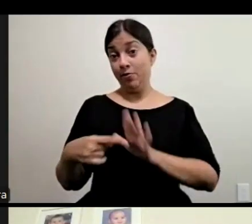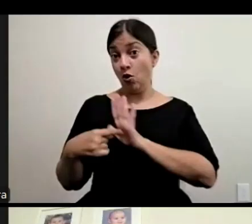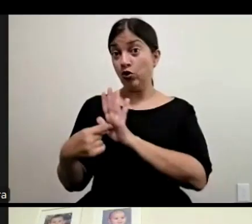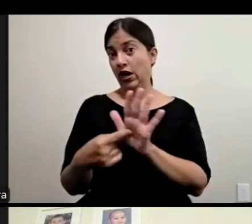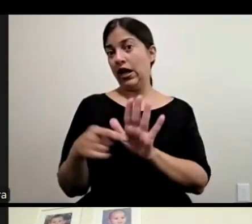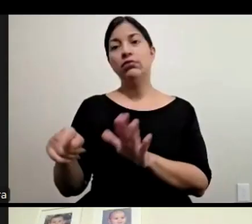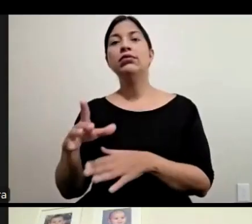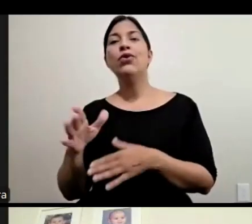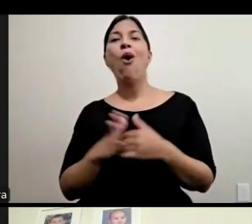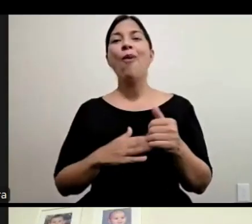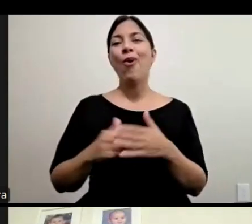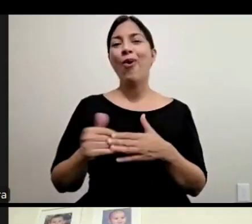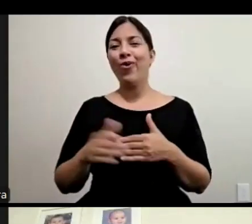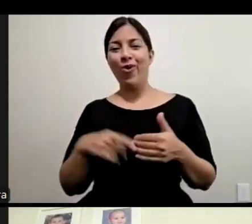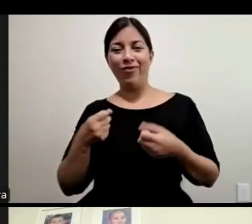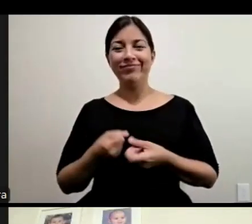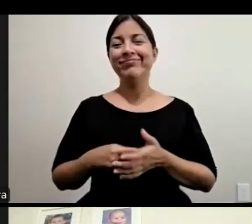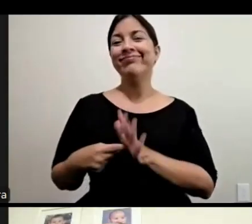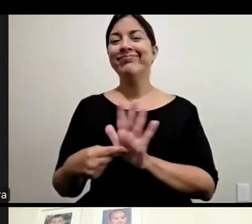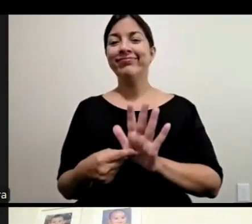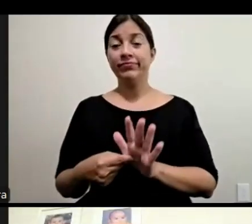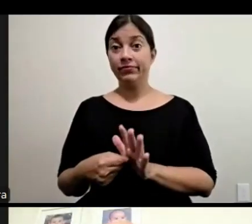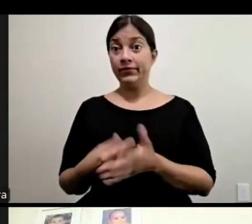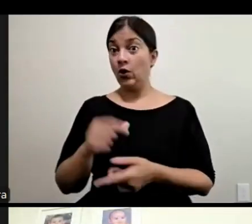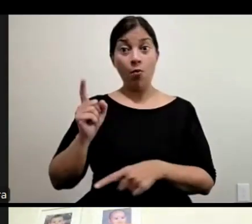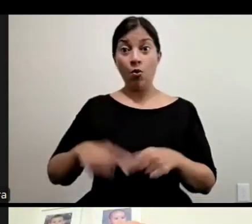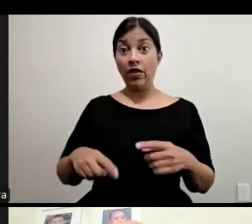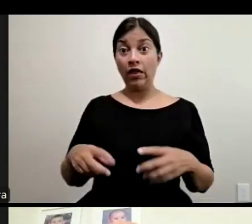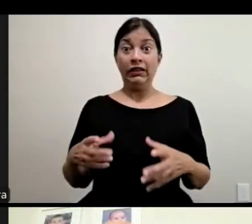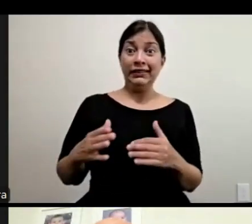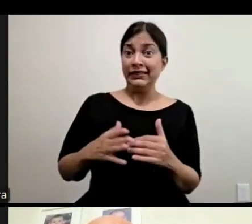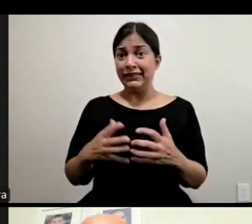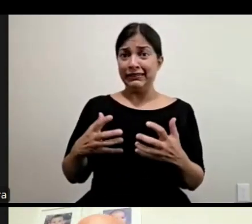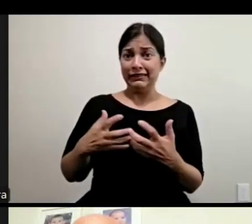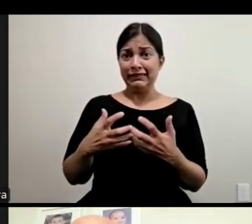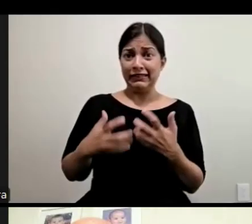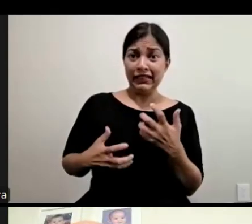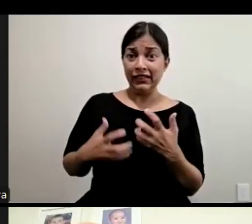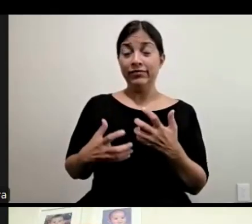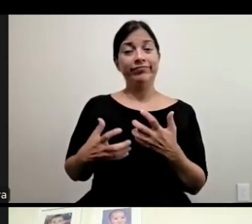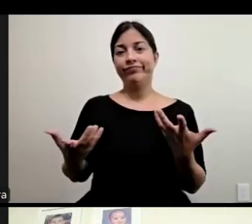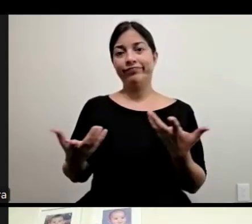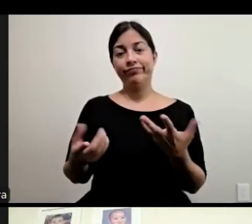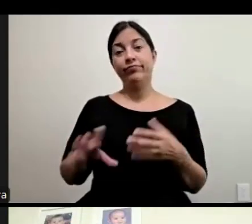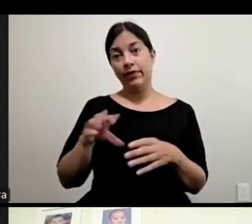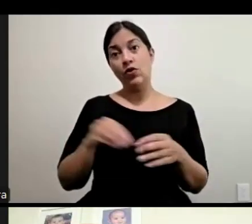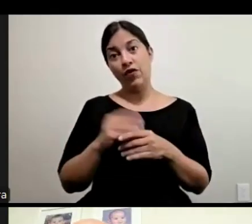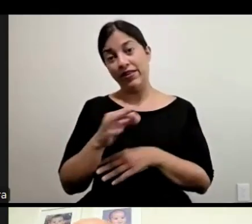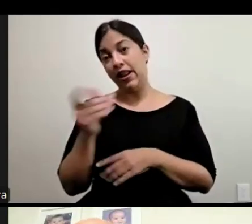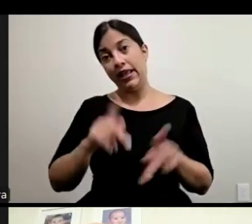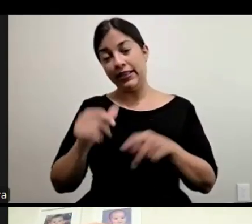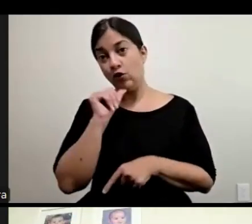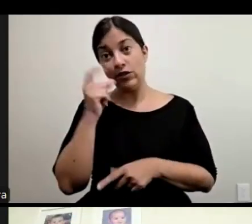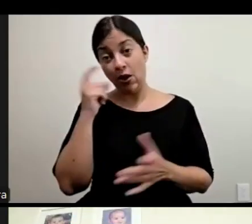O sea, no te puedes ver incómodo, y menos en ese teatro, porque si tú haces un recital en festivales, pues mira, la gente no se va a dar cuenta de tu